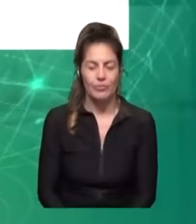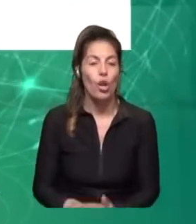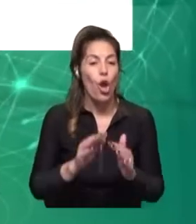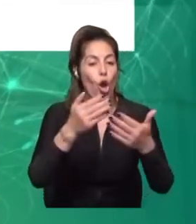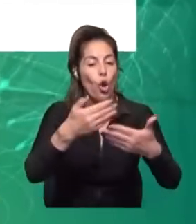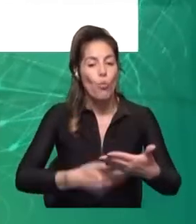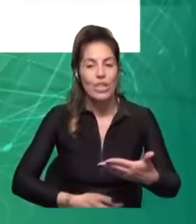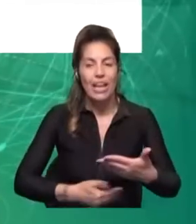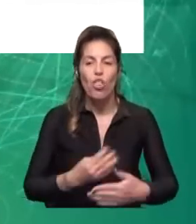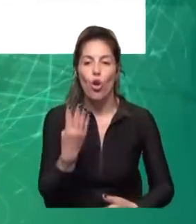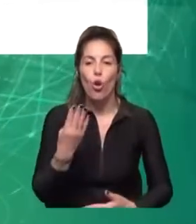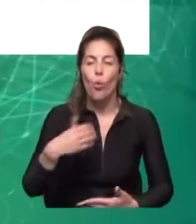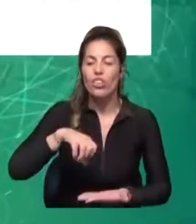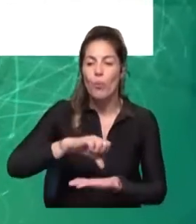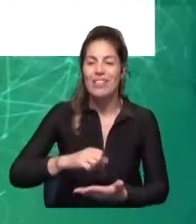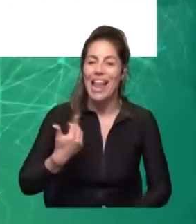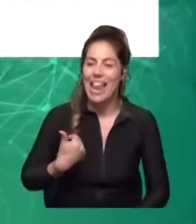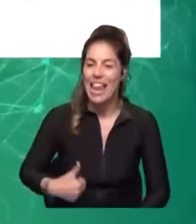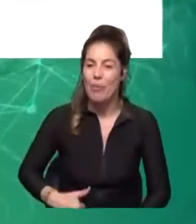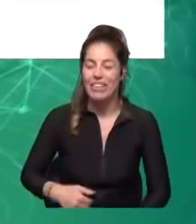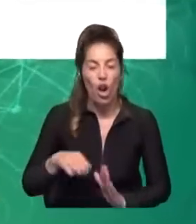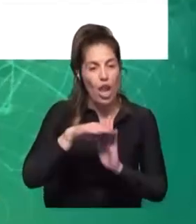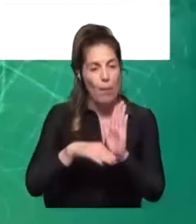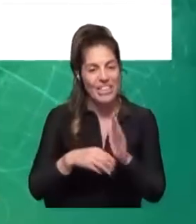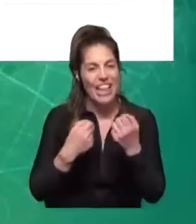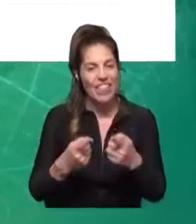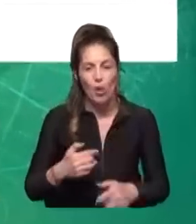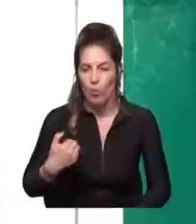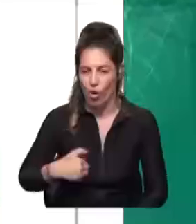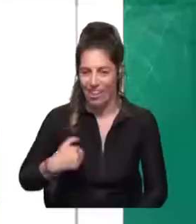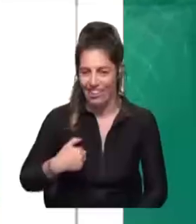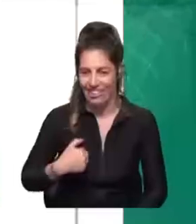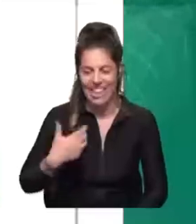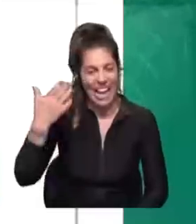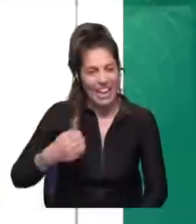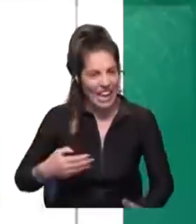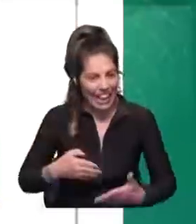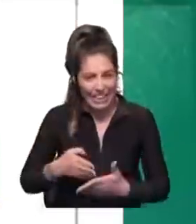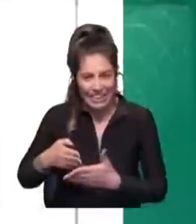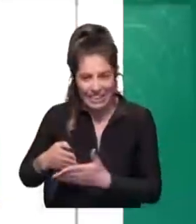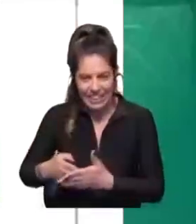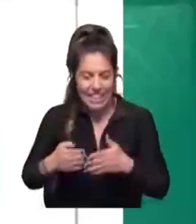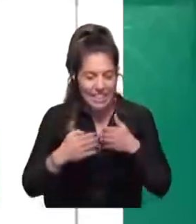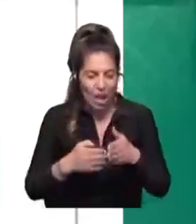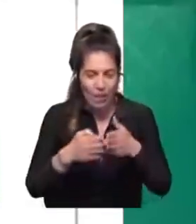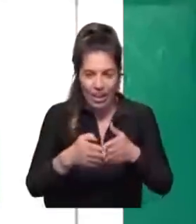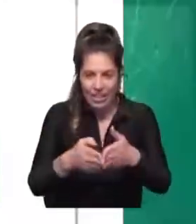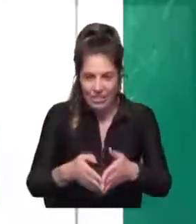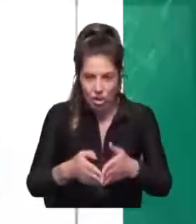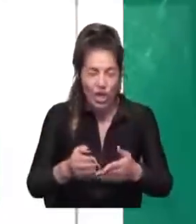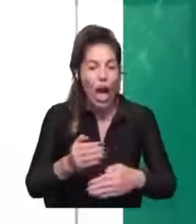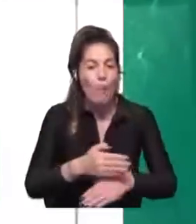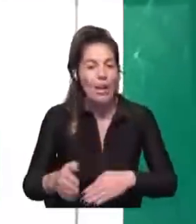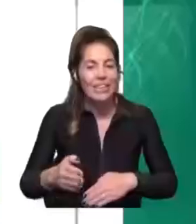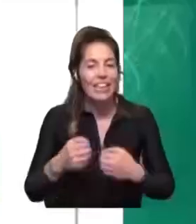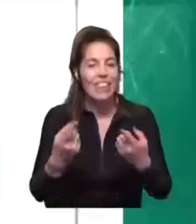un comunicado conjunto Los cuatro países lamentaron las medidas impuestas por Argentina que consideran restringe la navegación en la hidrovía a partir